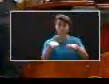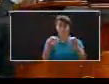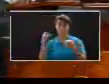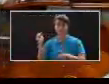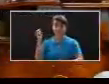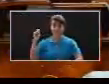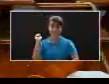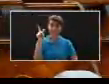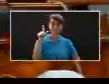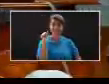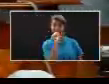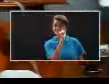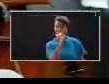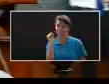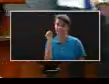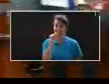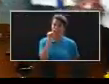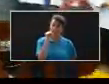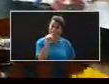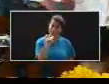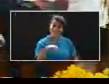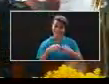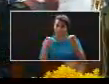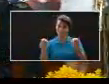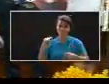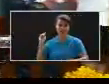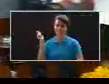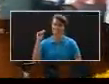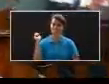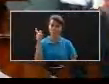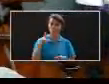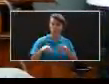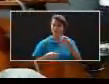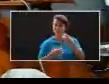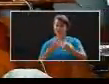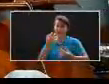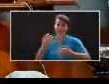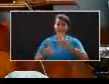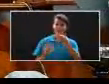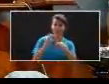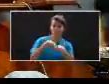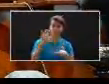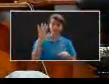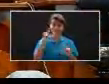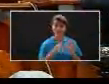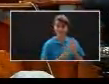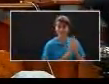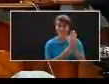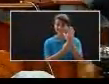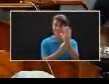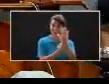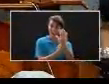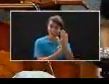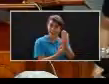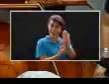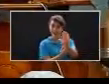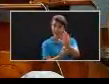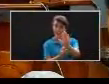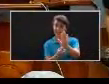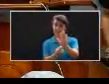Así como David cantaba, así como David fluía en su presencia,